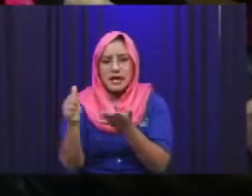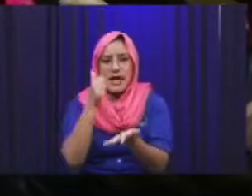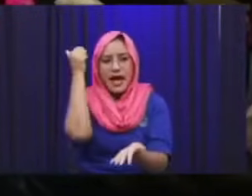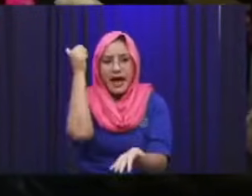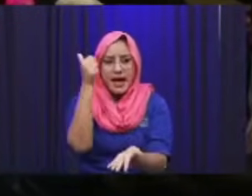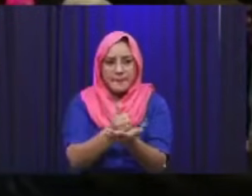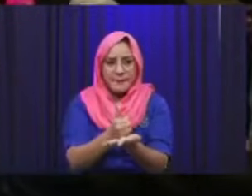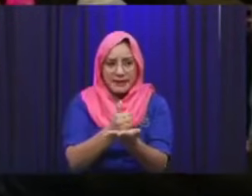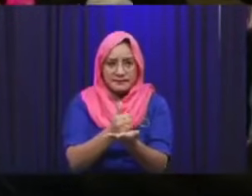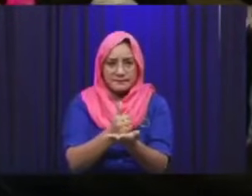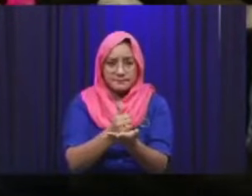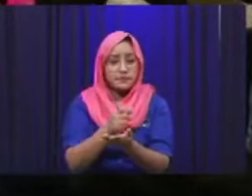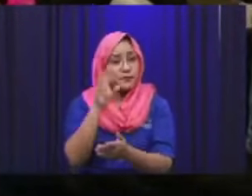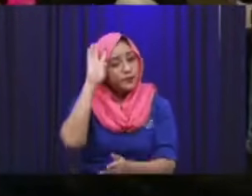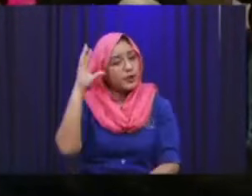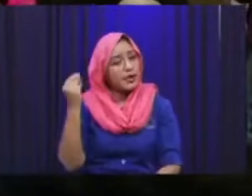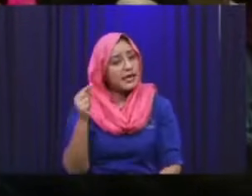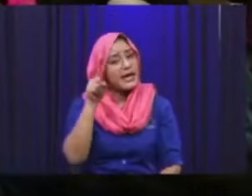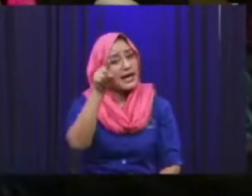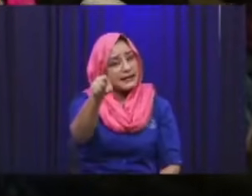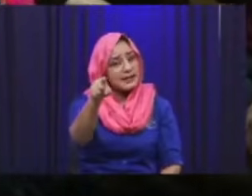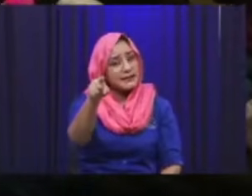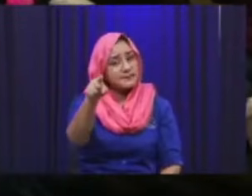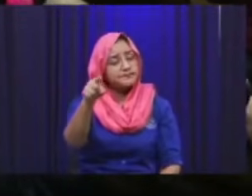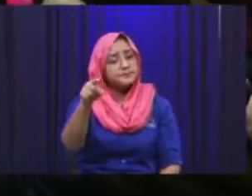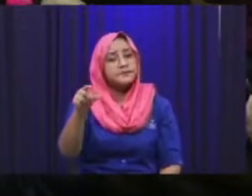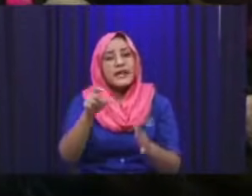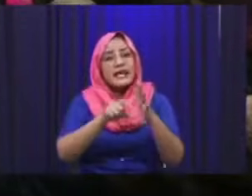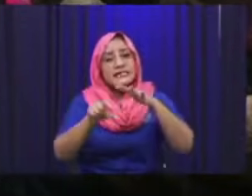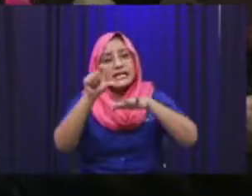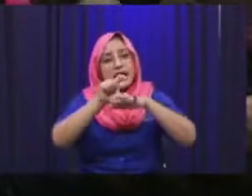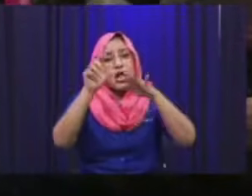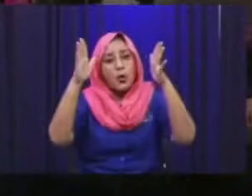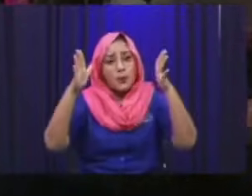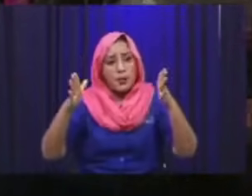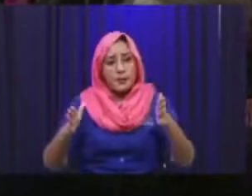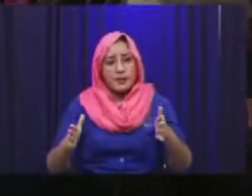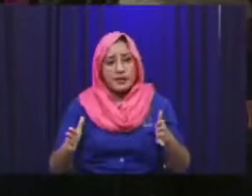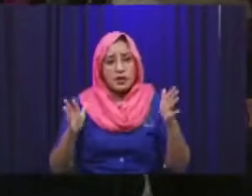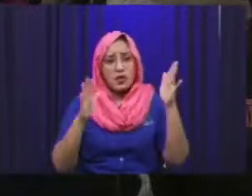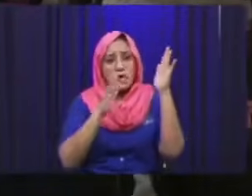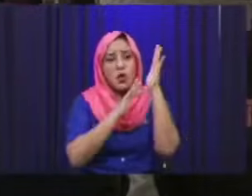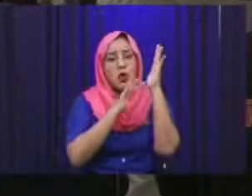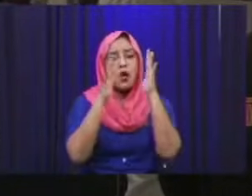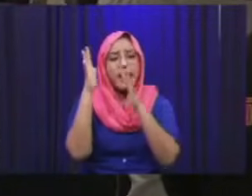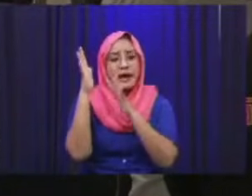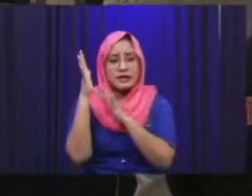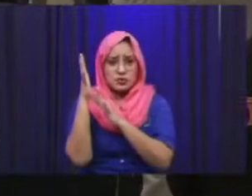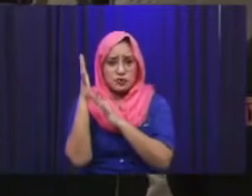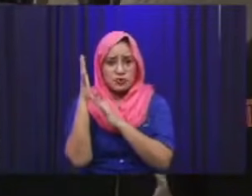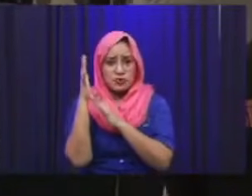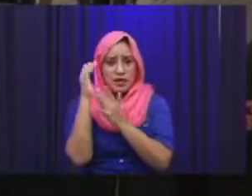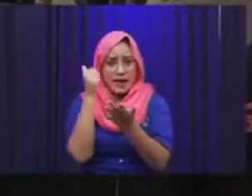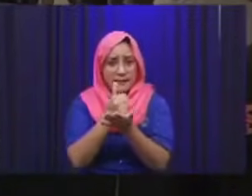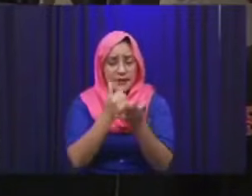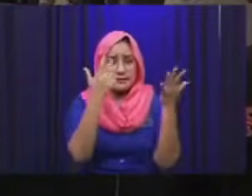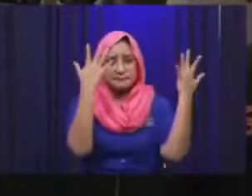comprometió para ti hay un aplauso al rey bendito y mientras estamos